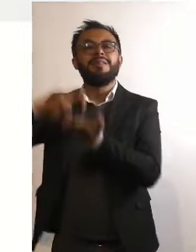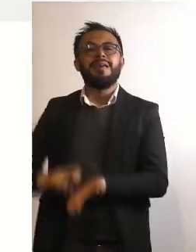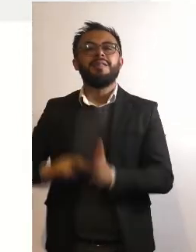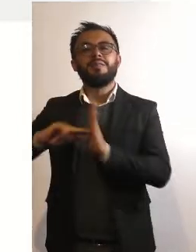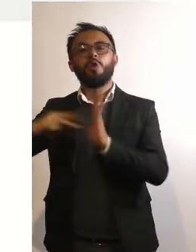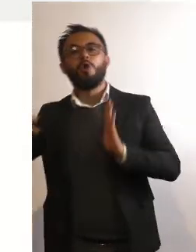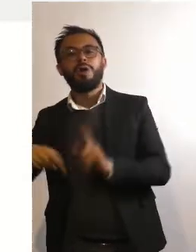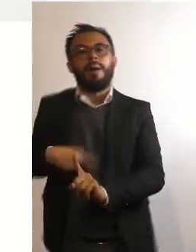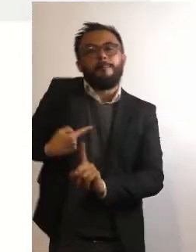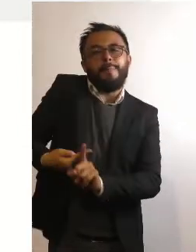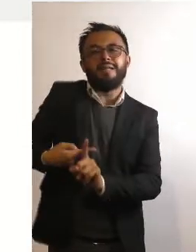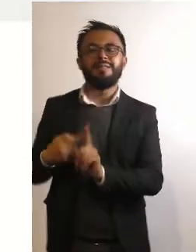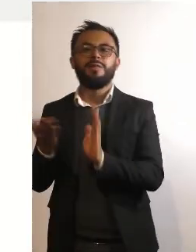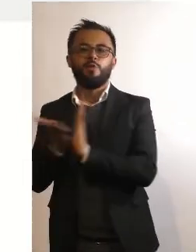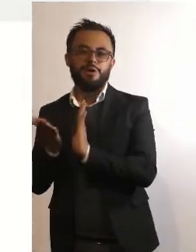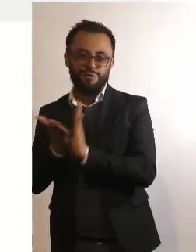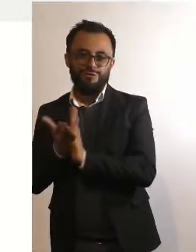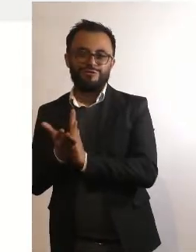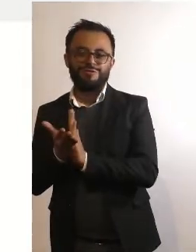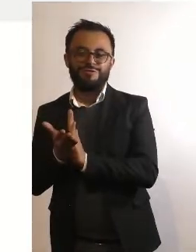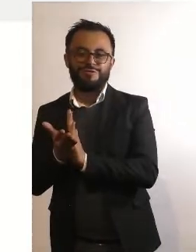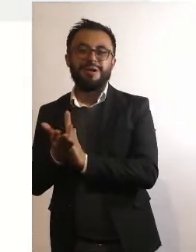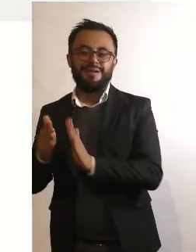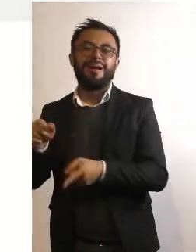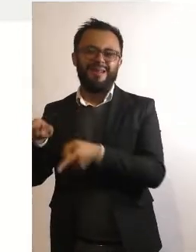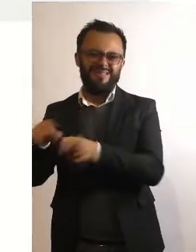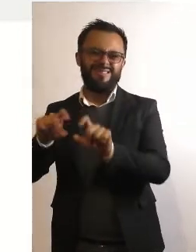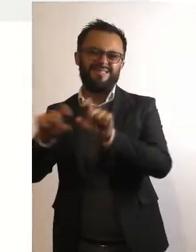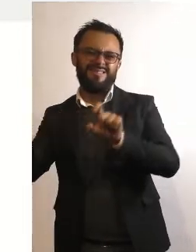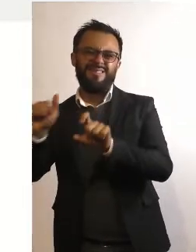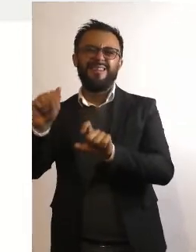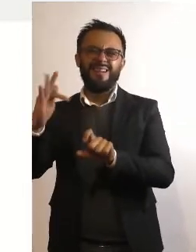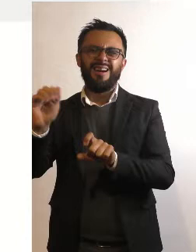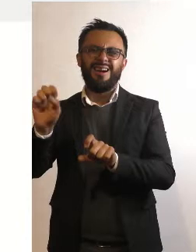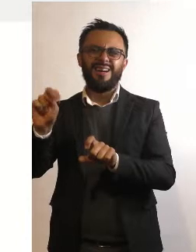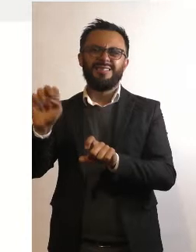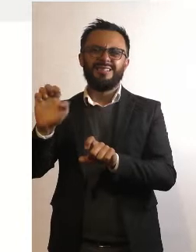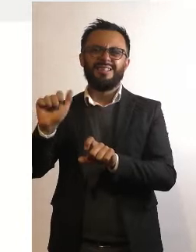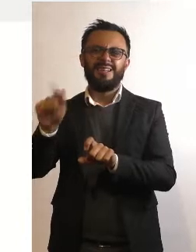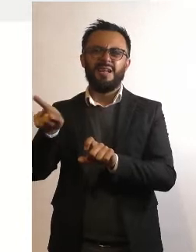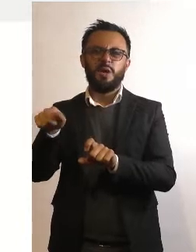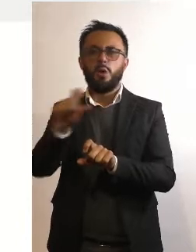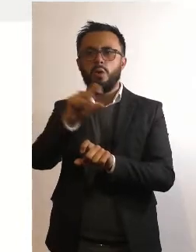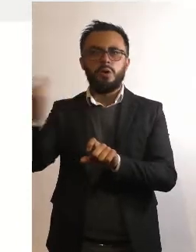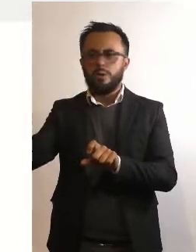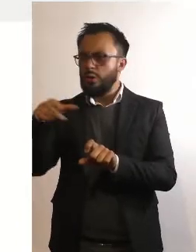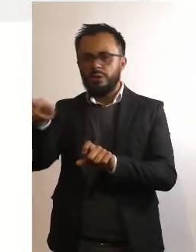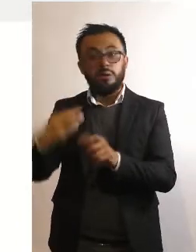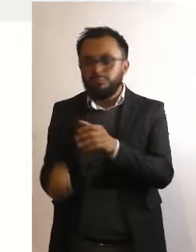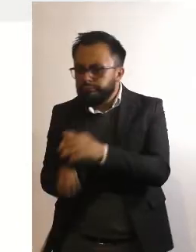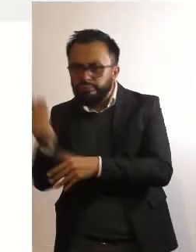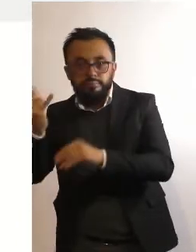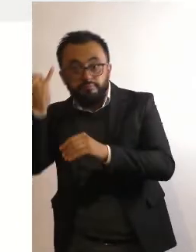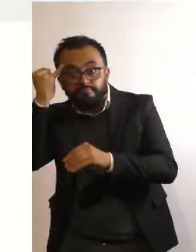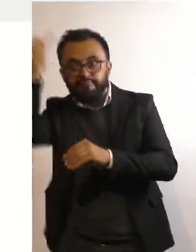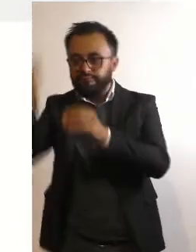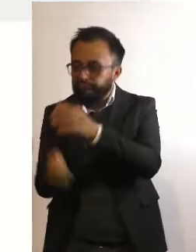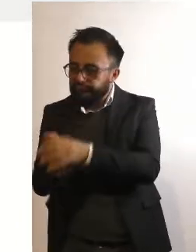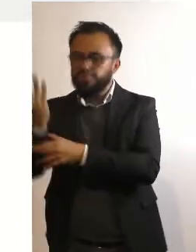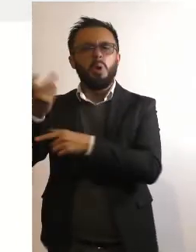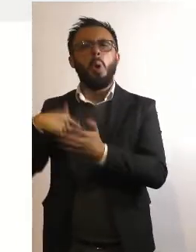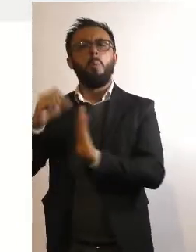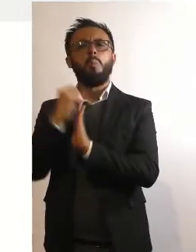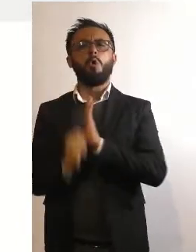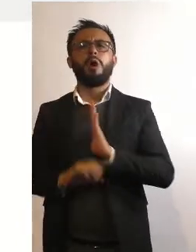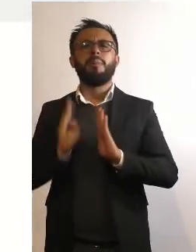en donde están inmersos o surgen los programas de Reto a la U y Jóvenes a la U, y hay